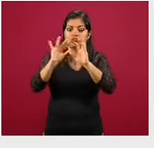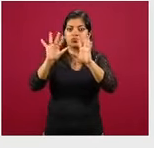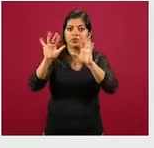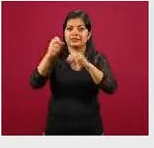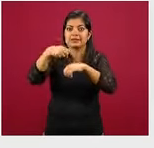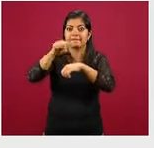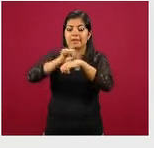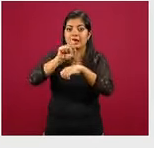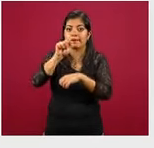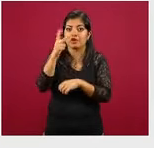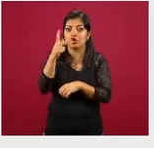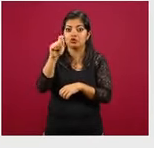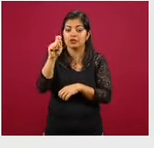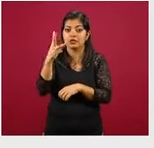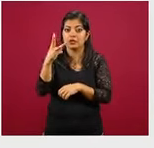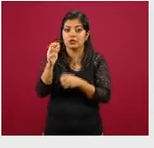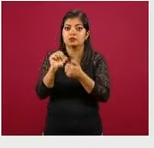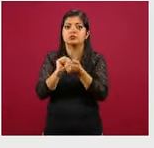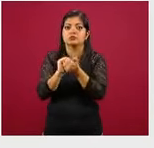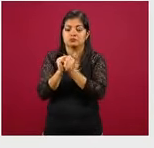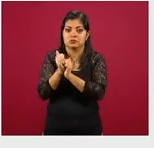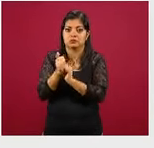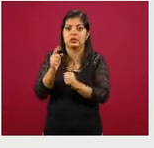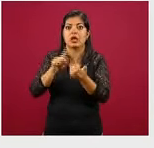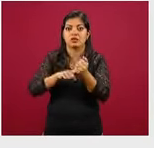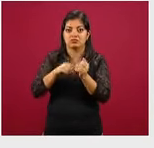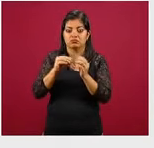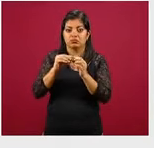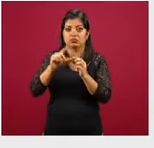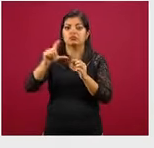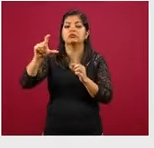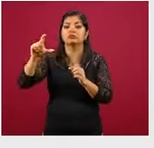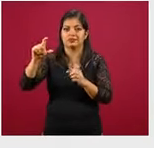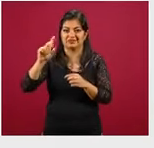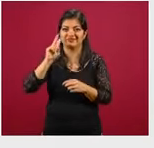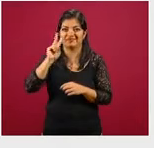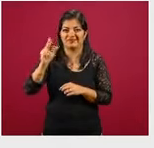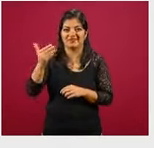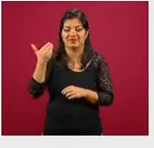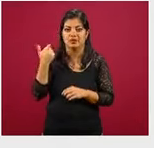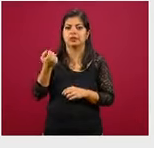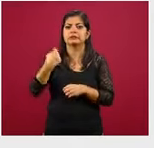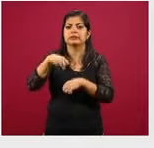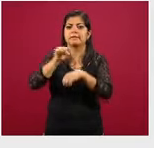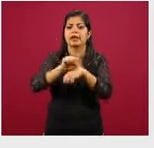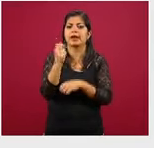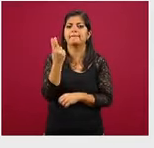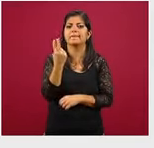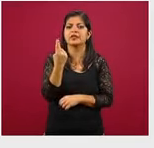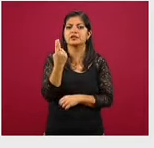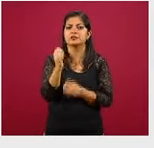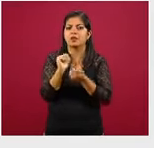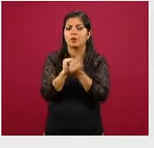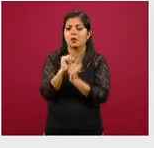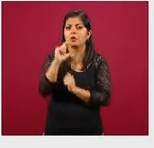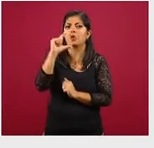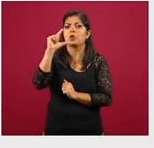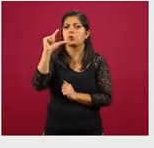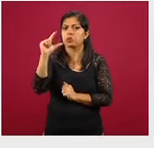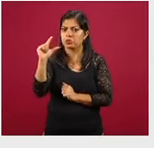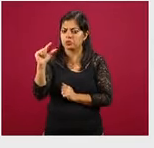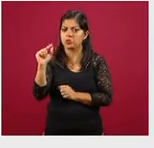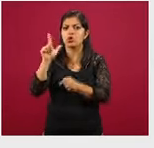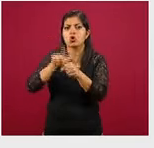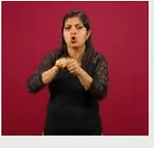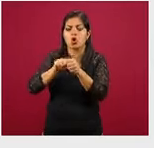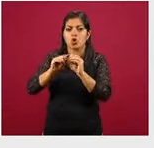semana 22-23, se mantiene en esa meseta alta precisamente que veíamos, y luego en la 25 disminuye un poco la intensidad con colores